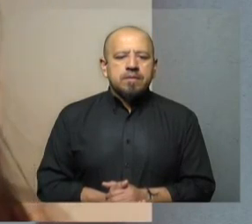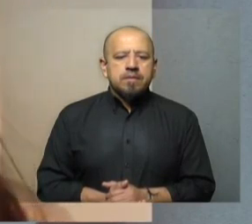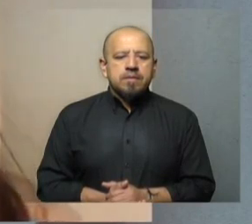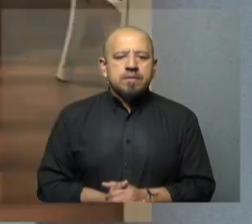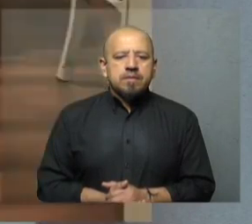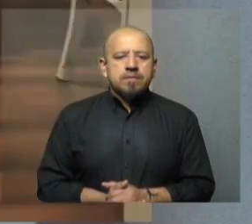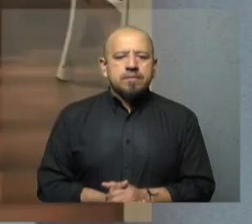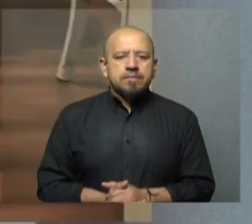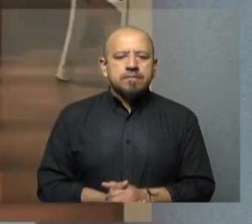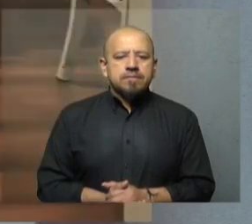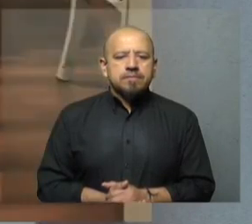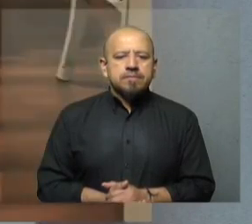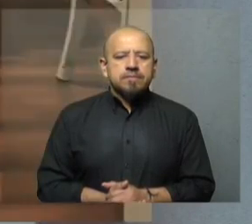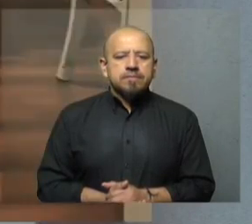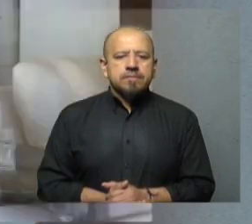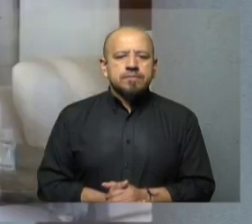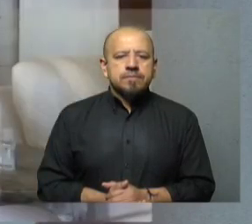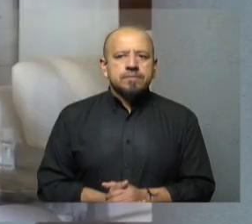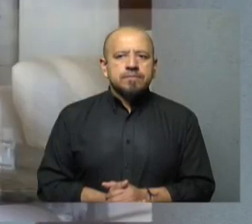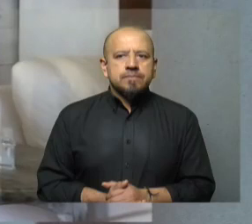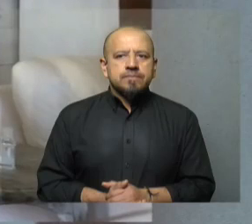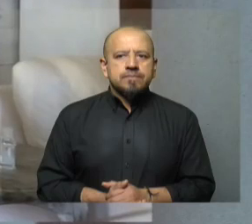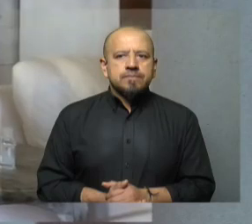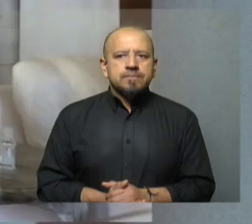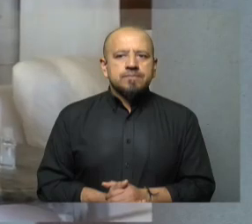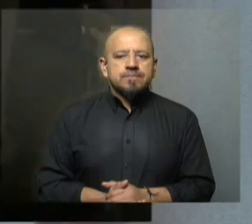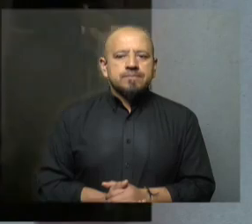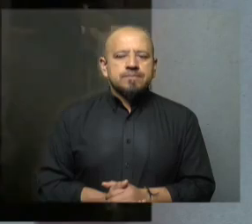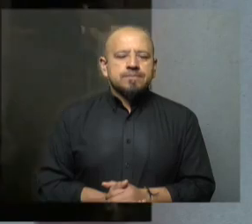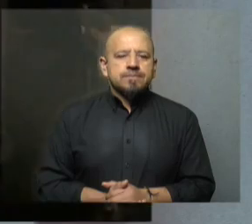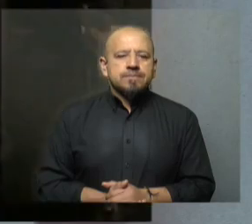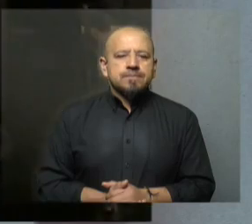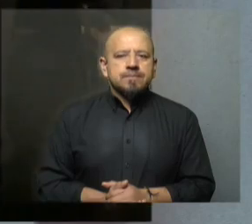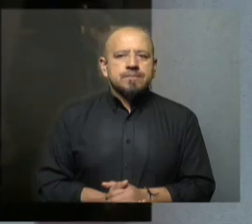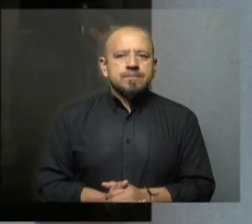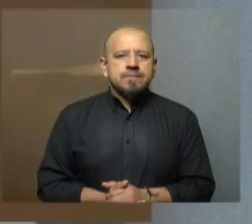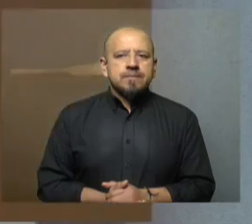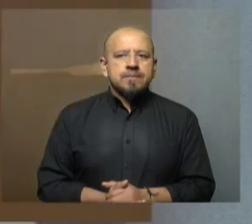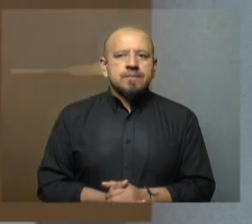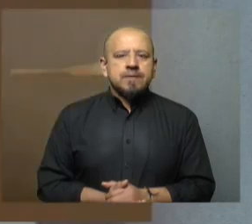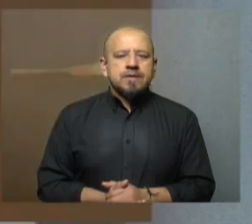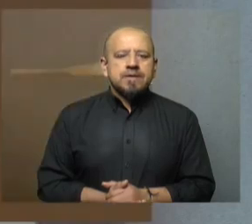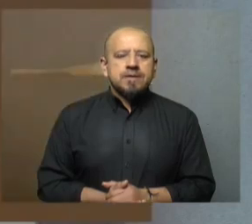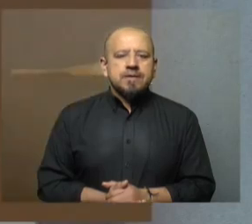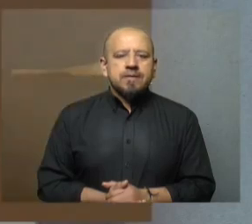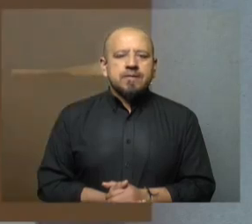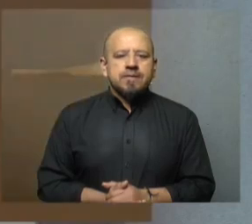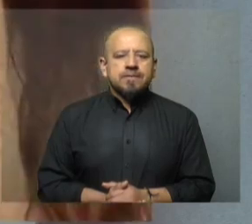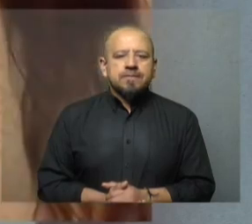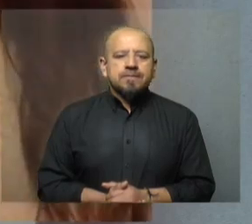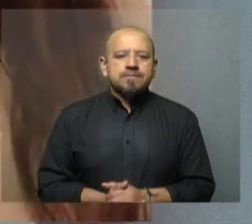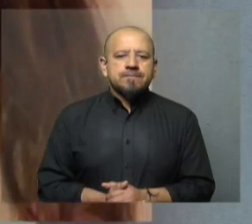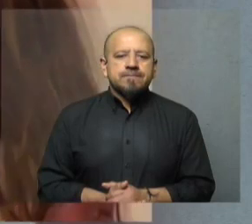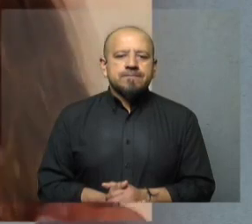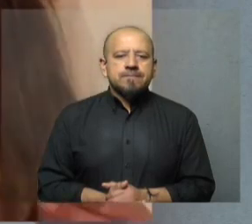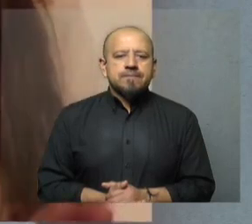lado y junto a él tomándose de la mano podrás cumplir con tus sueños